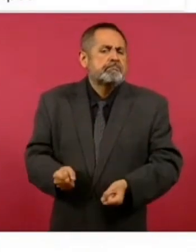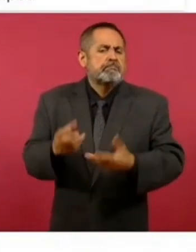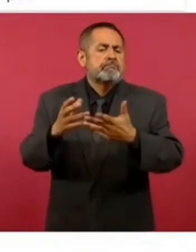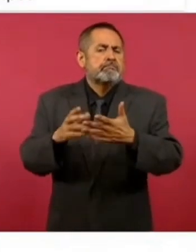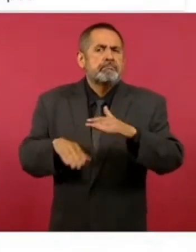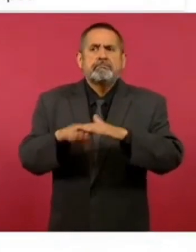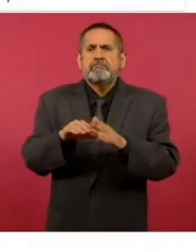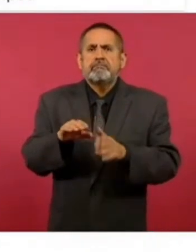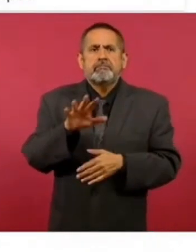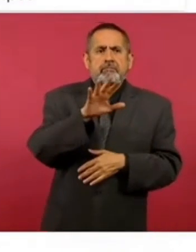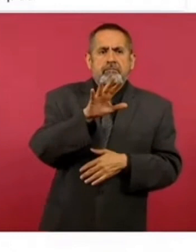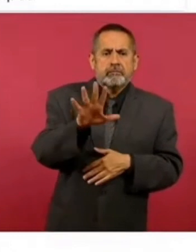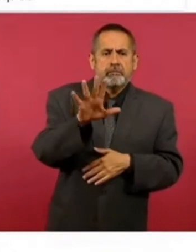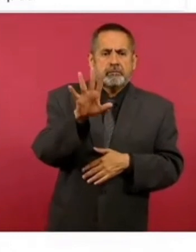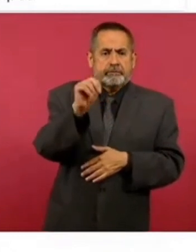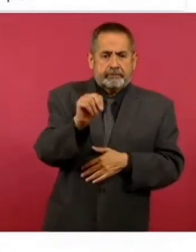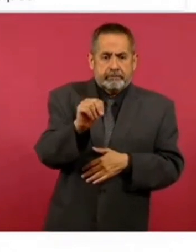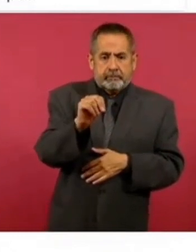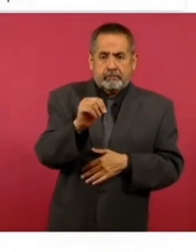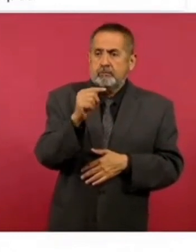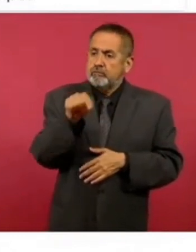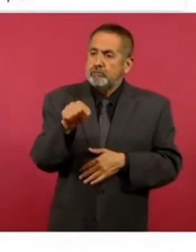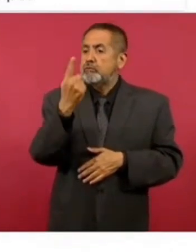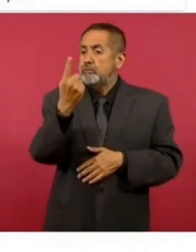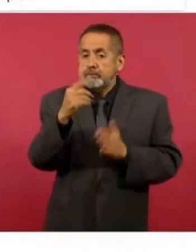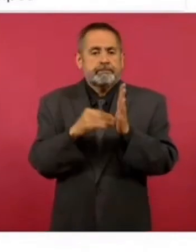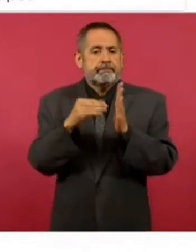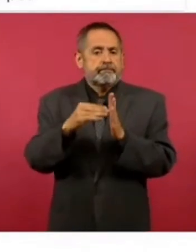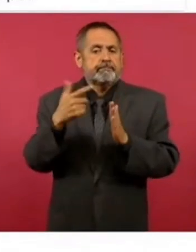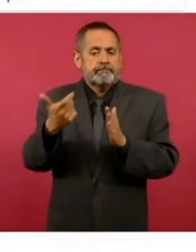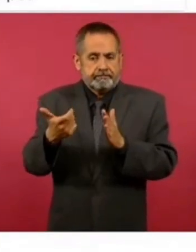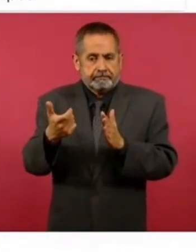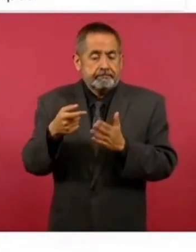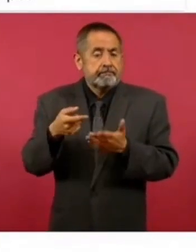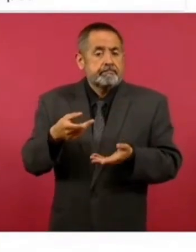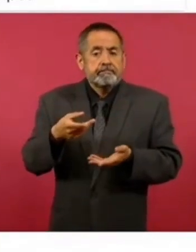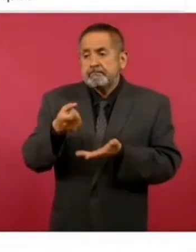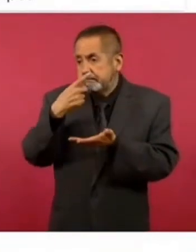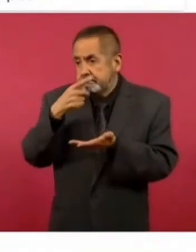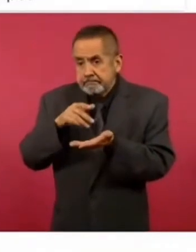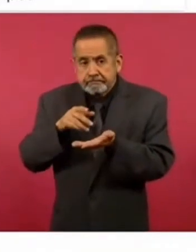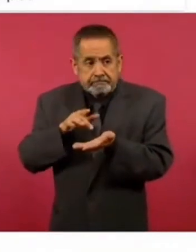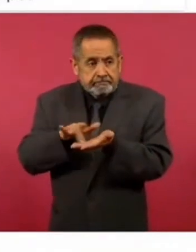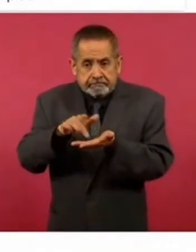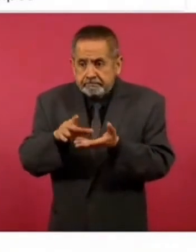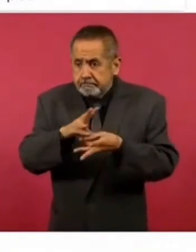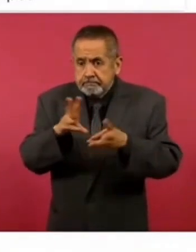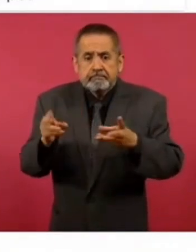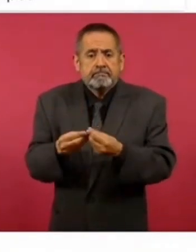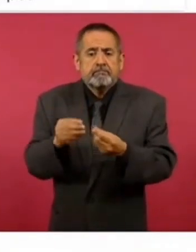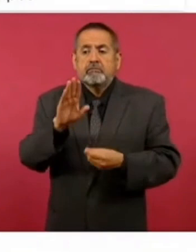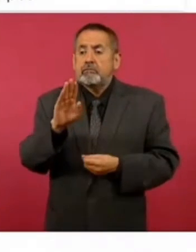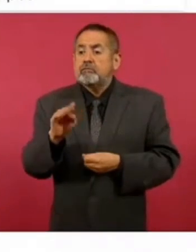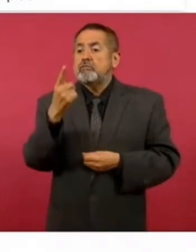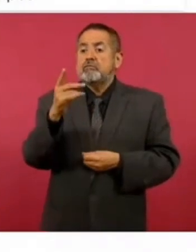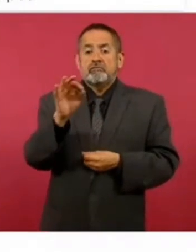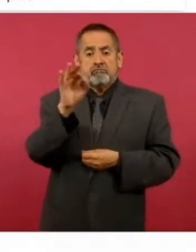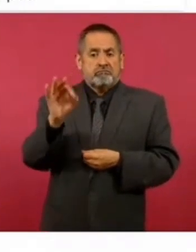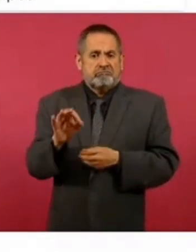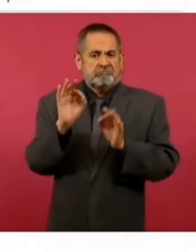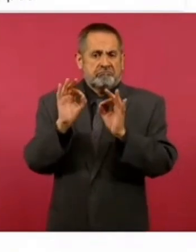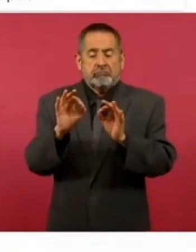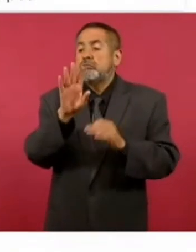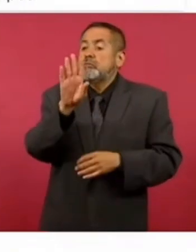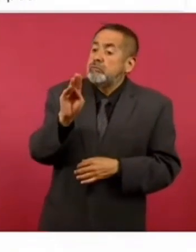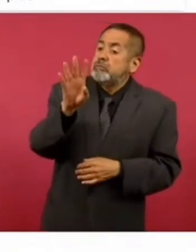sido de 59.1 millones de pesos. El abasto de medicamentos allá está en 99%, uno de los estados que ha tenido uno